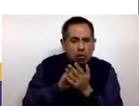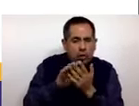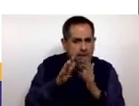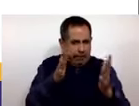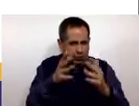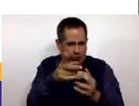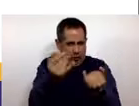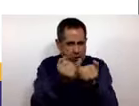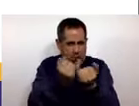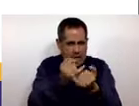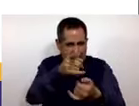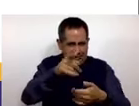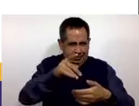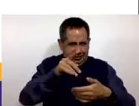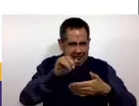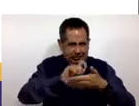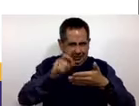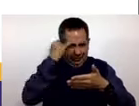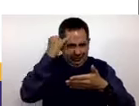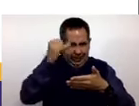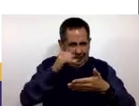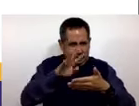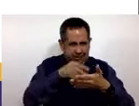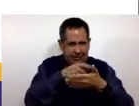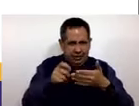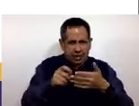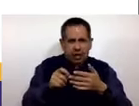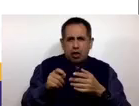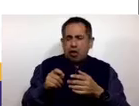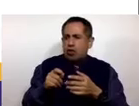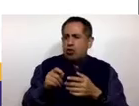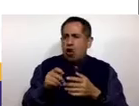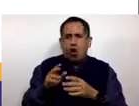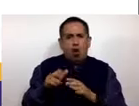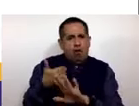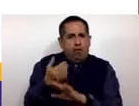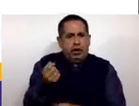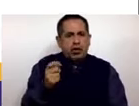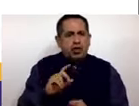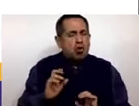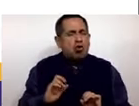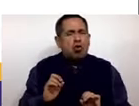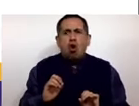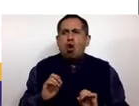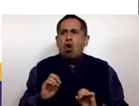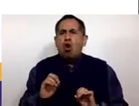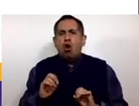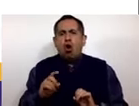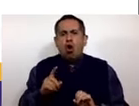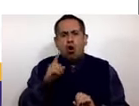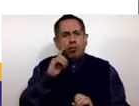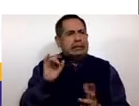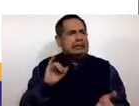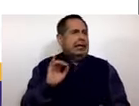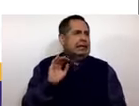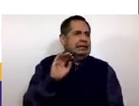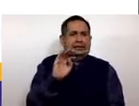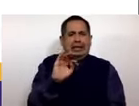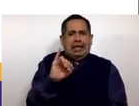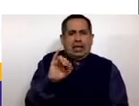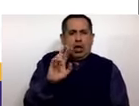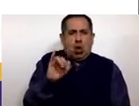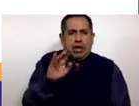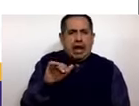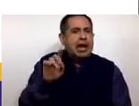tuyo, ¿sí? Que no es crítica dura, sino ironía, como tu tío